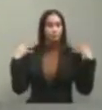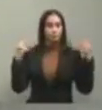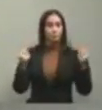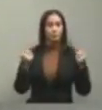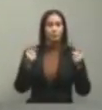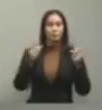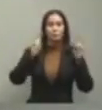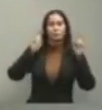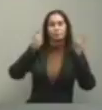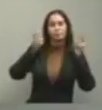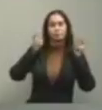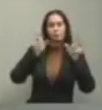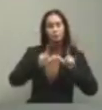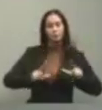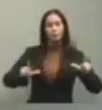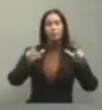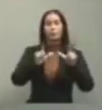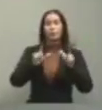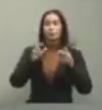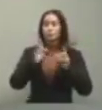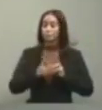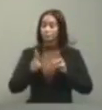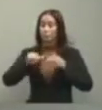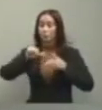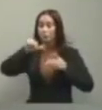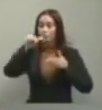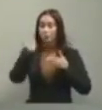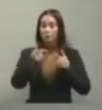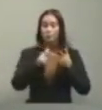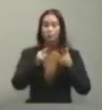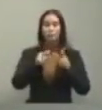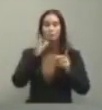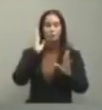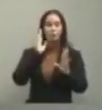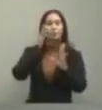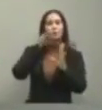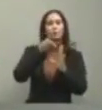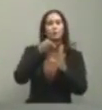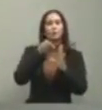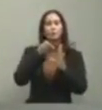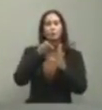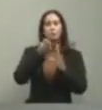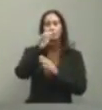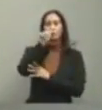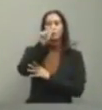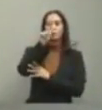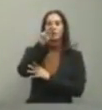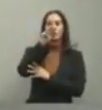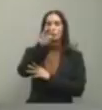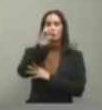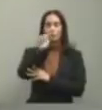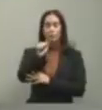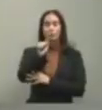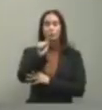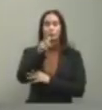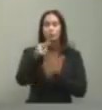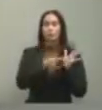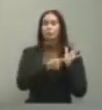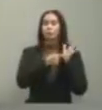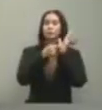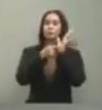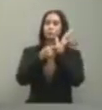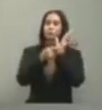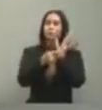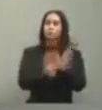local e inmediatamente va a dirigirse a ustedes alma morales que es quien es la representante